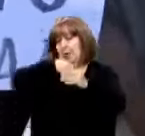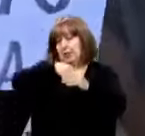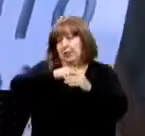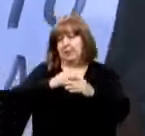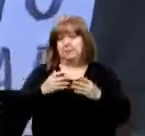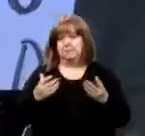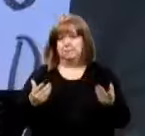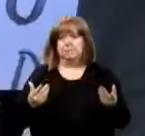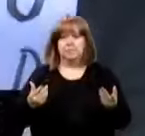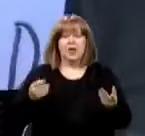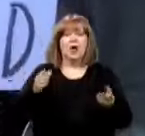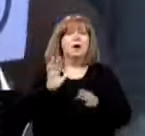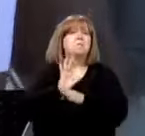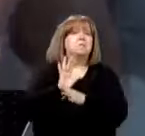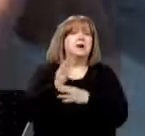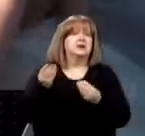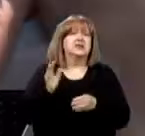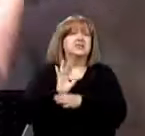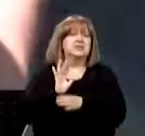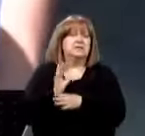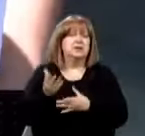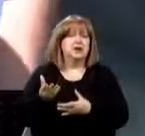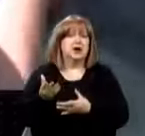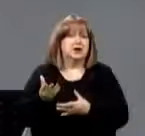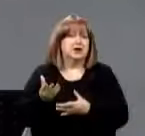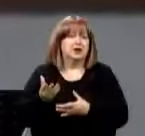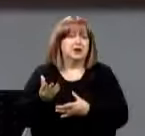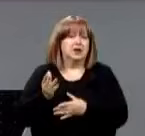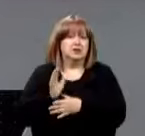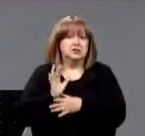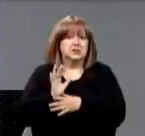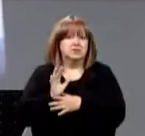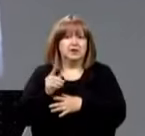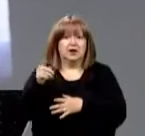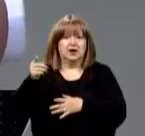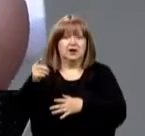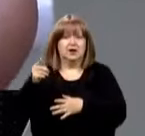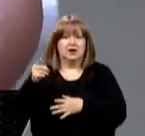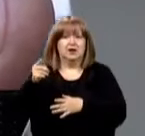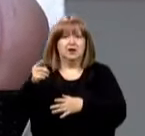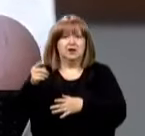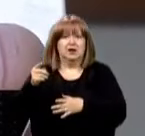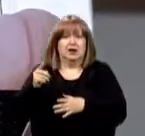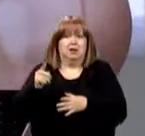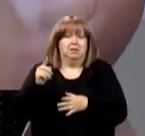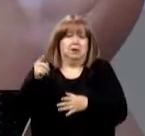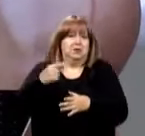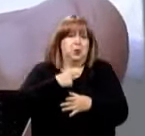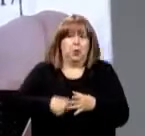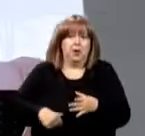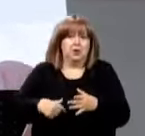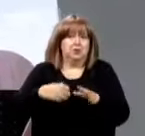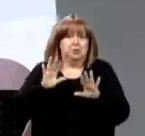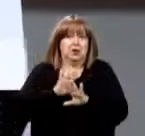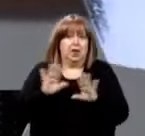Entonces nos quisieron decir que ellos más de darnos una guía, de guiarnos cómo y no hacer las cosas, era